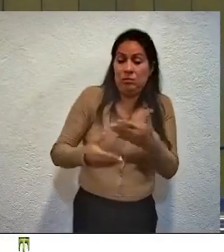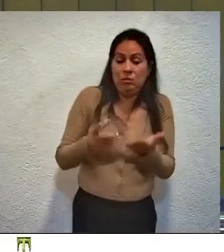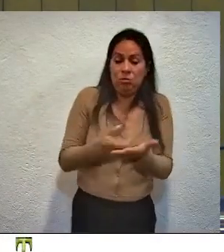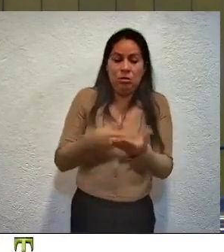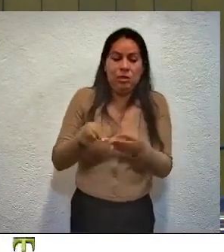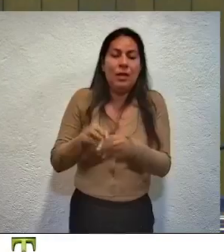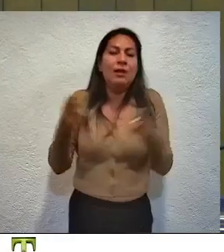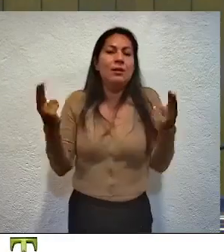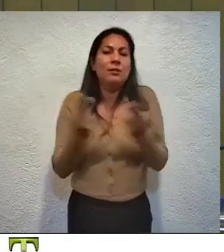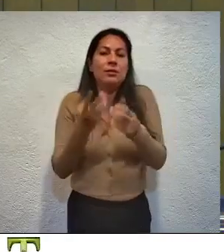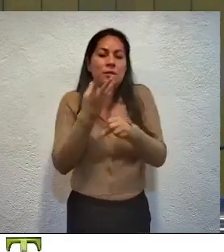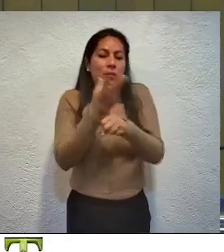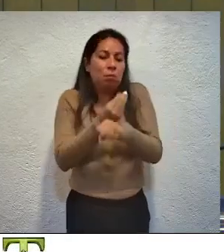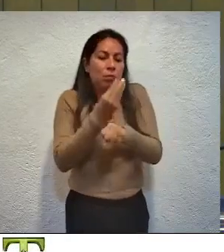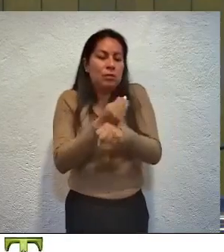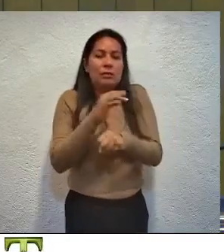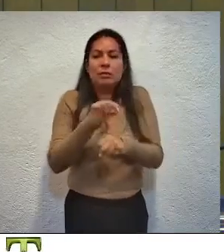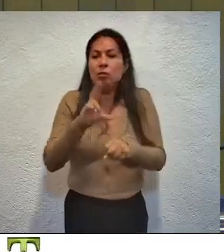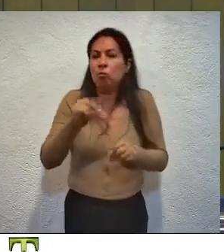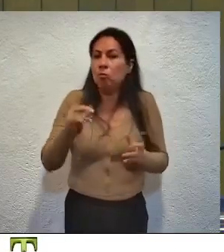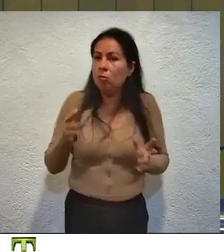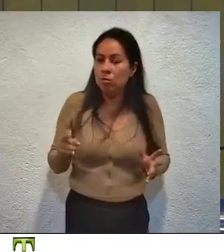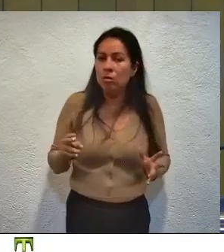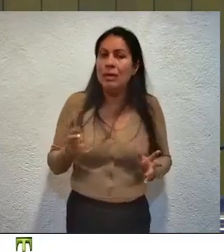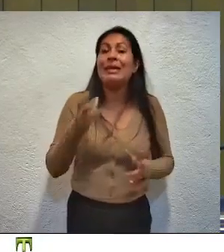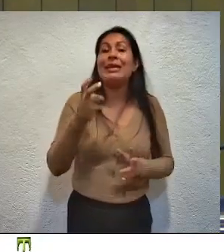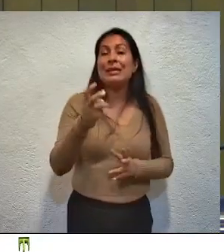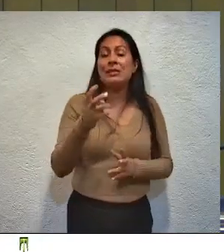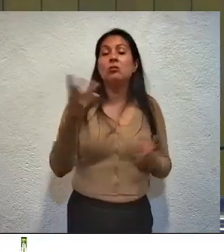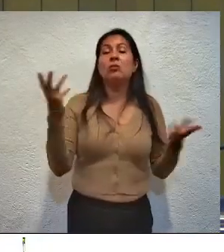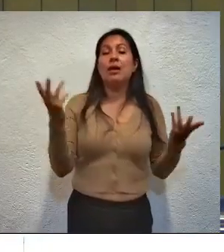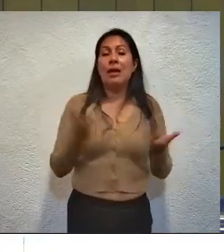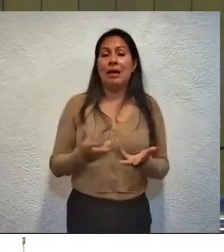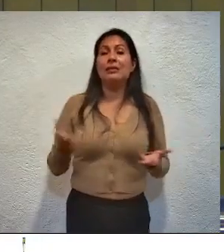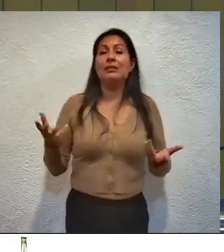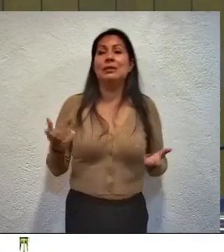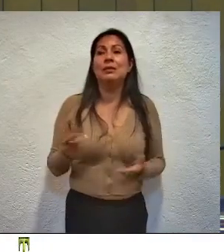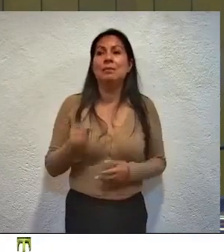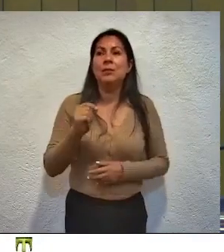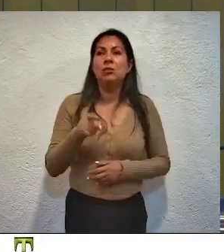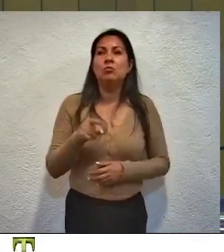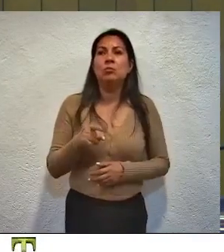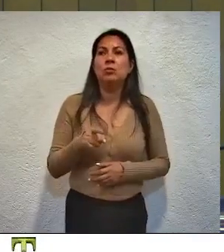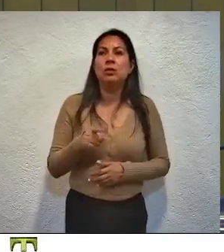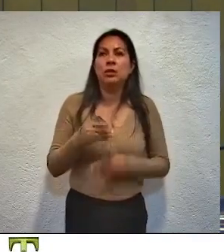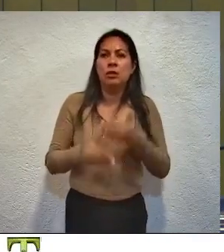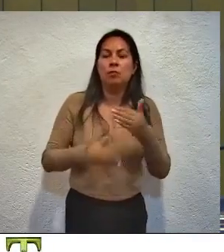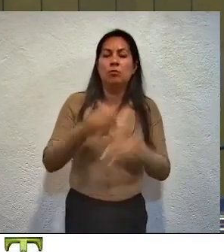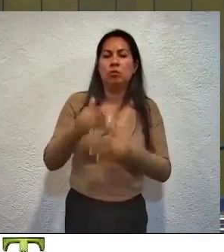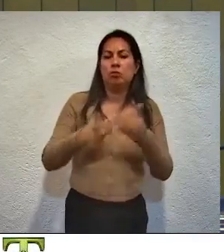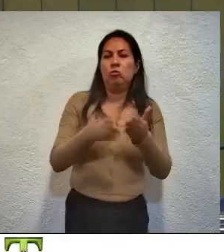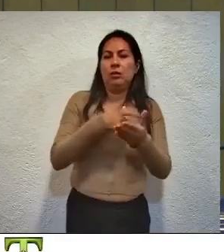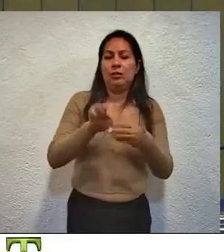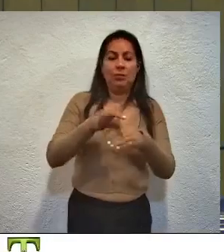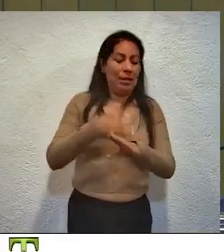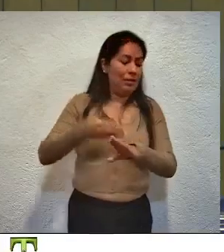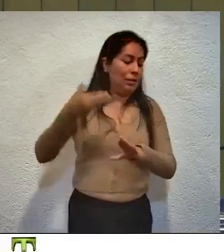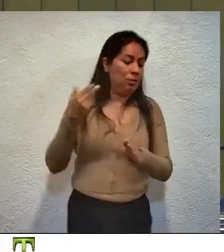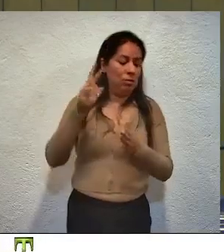electivo necesita ajustes o no necesita ajustes. Eso deriva justamente de que en el proceso electivo anterior,